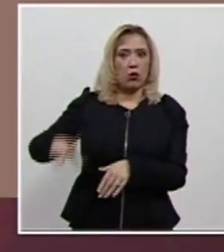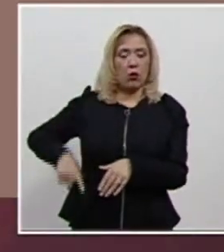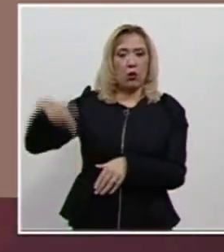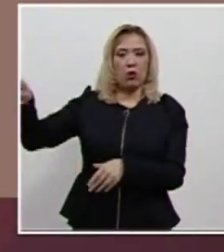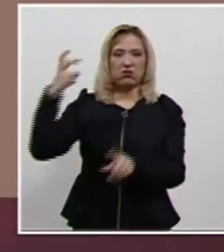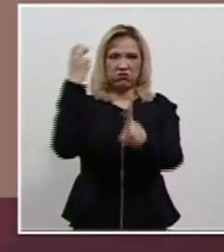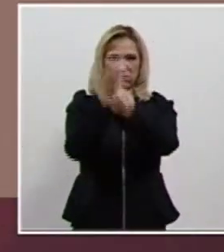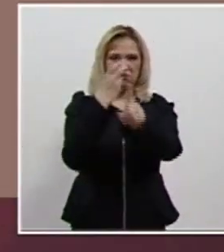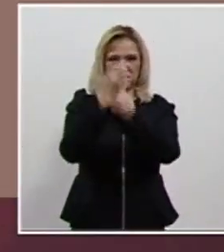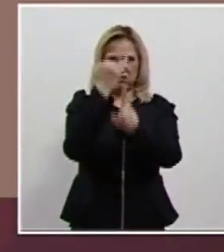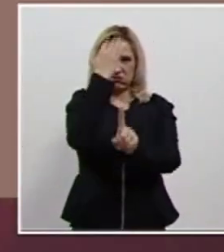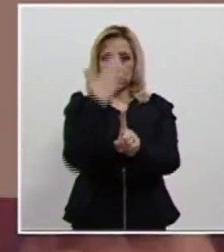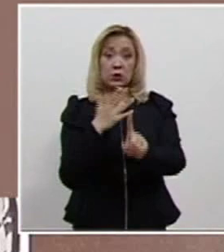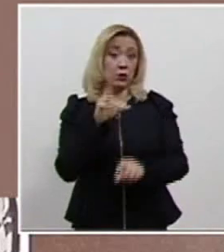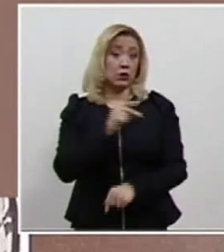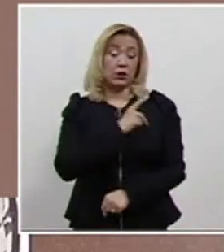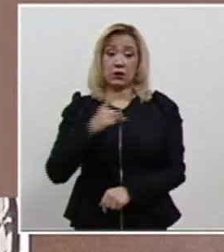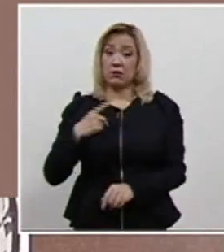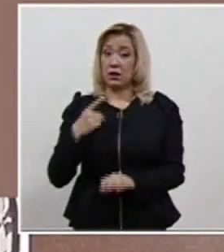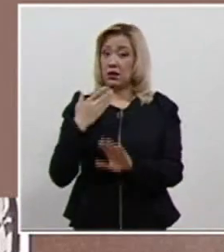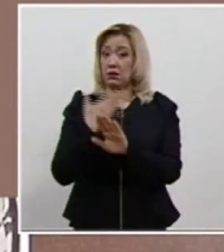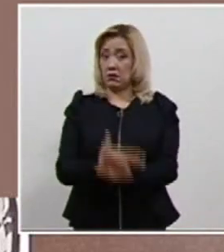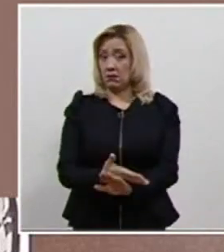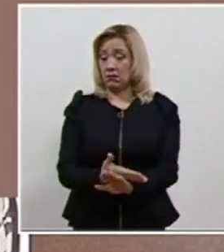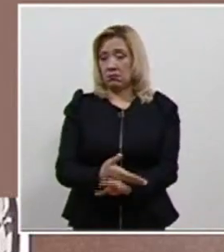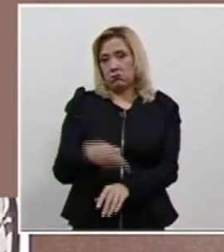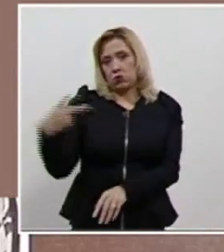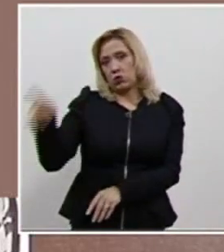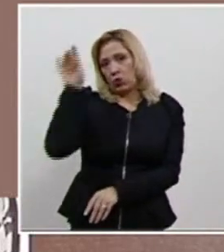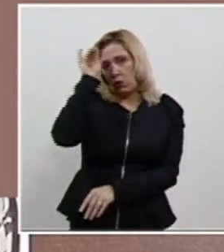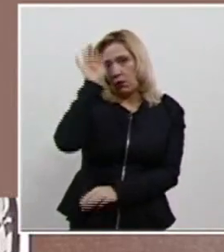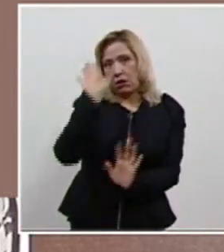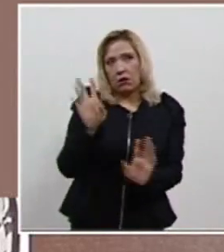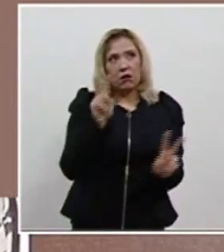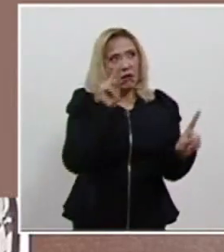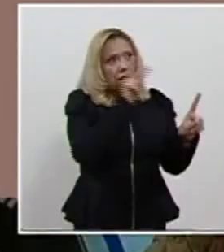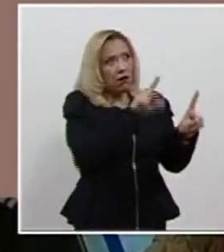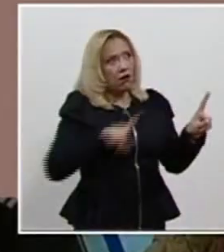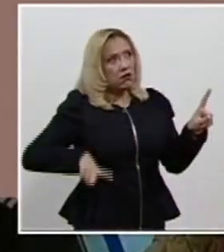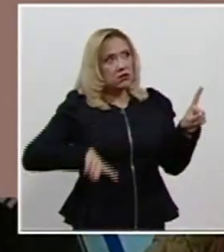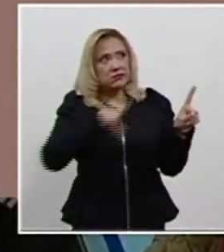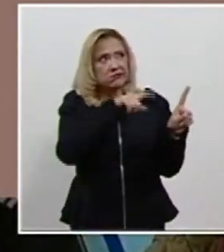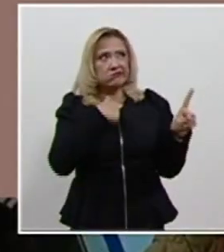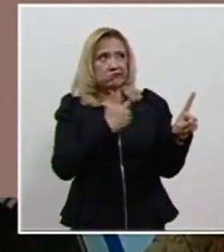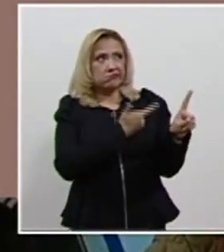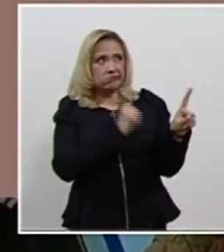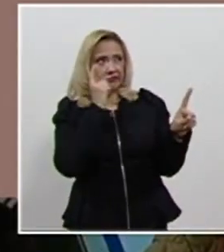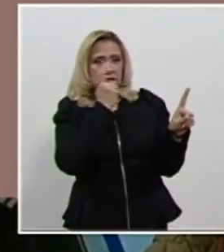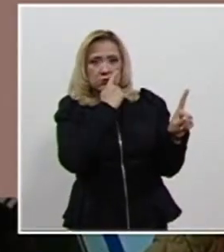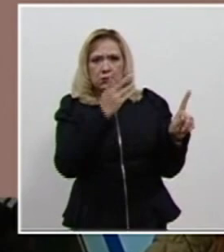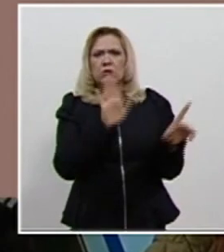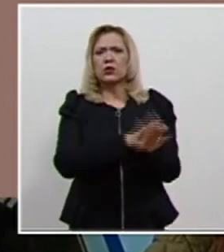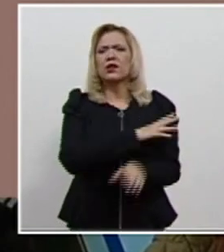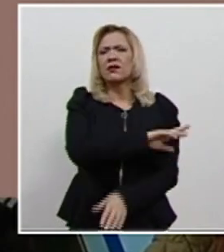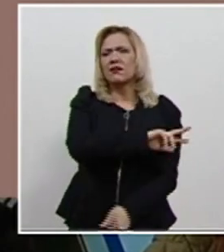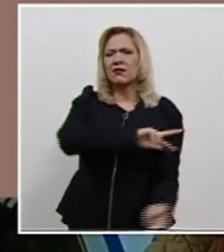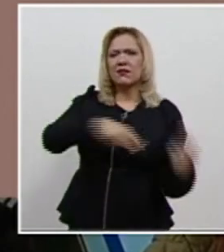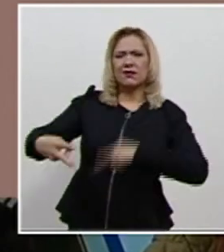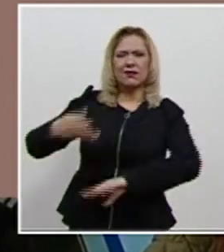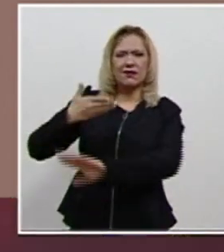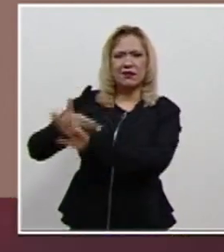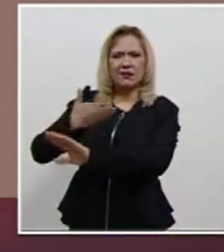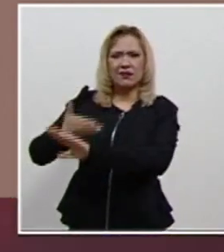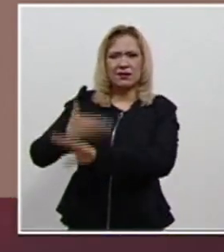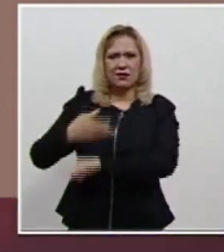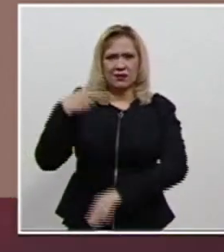puede atacar a un ciudadano por haber emitido opiniones respecto al trabajo del gobierno federal y que el empleo de medios y recursos